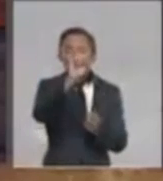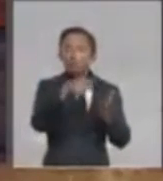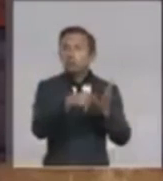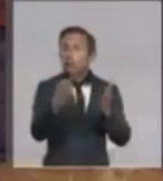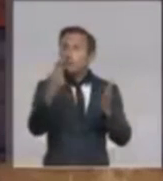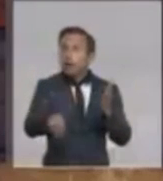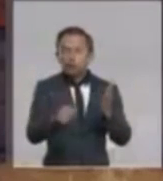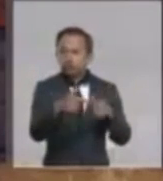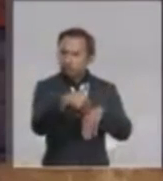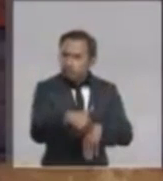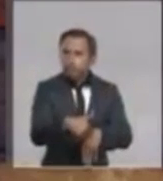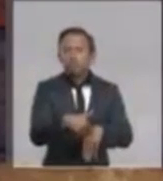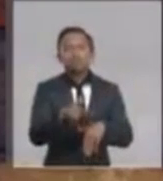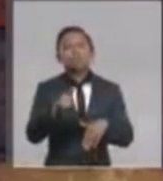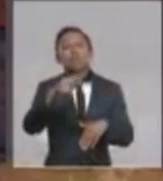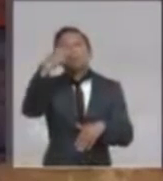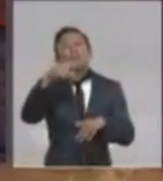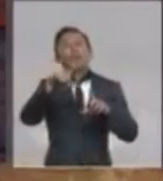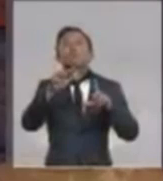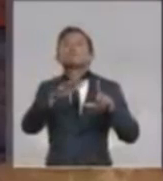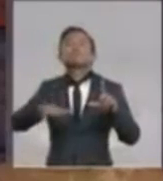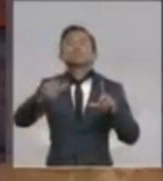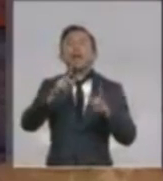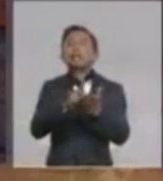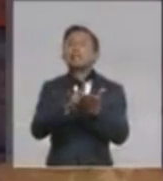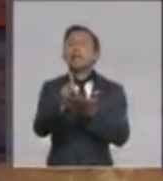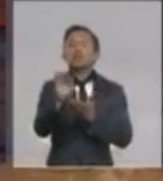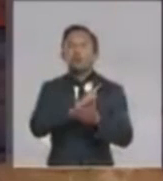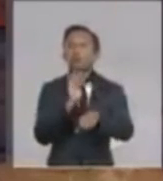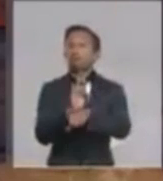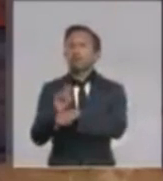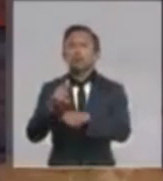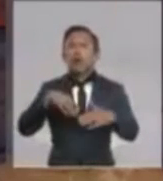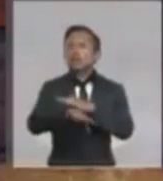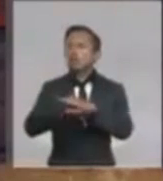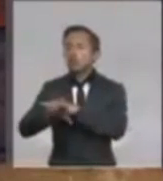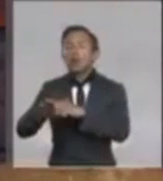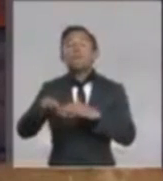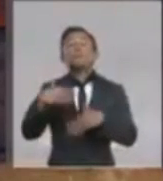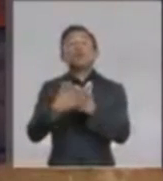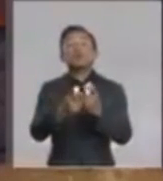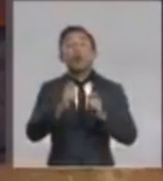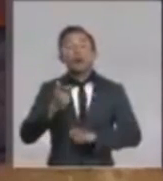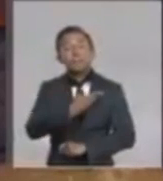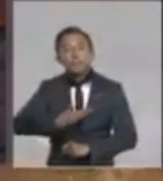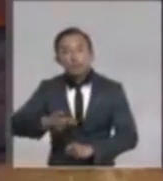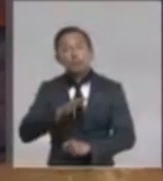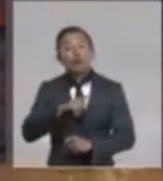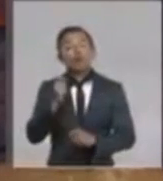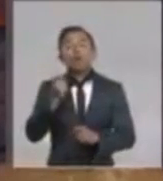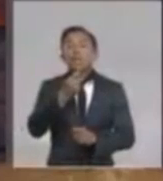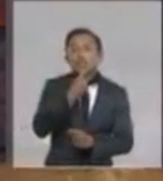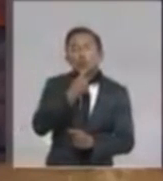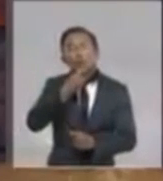tengamos acceso a nuestros derechos. Y eso quiere decir que en la siguiente administración trabajaremos para que ninguna niña, ningún niño nazca en